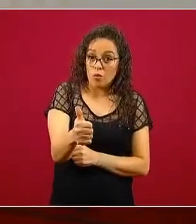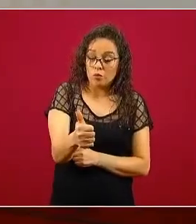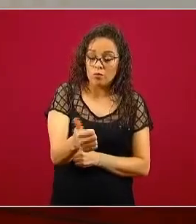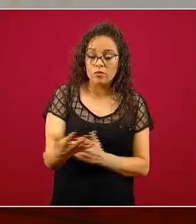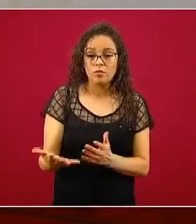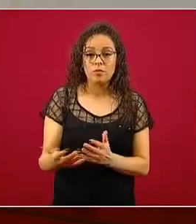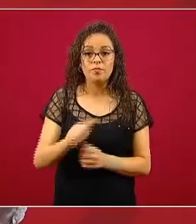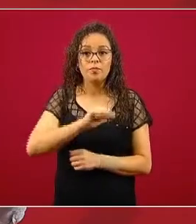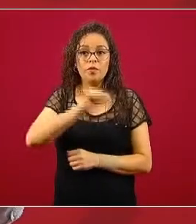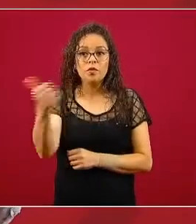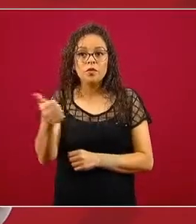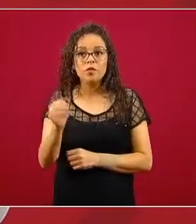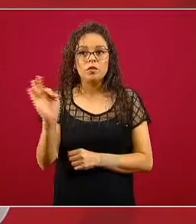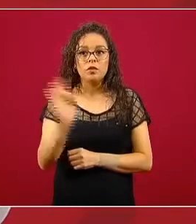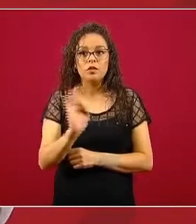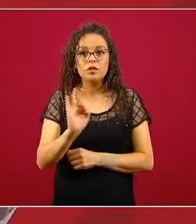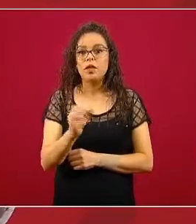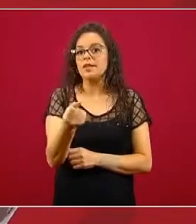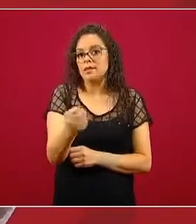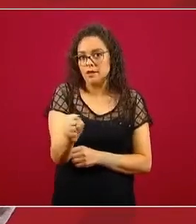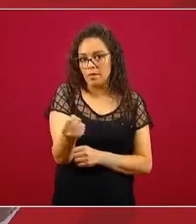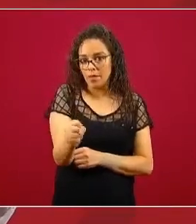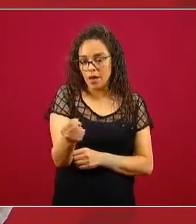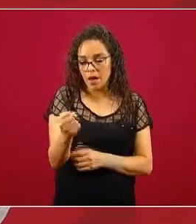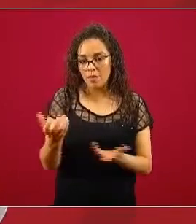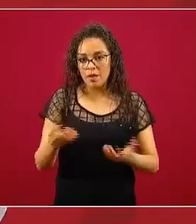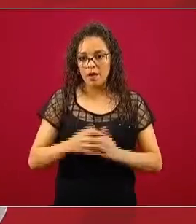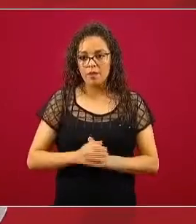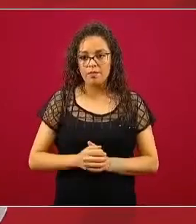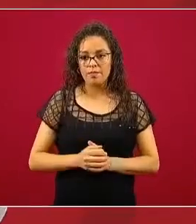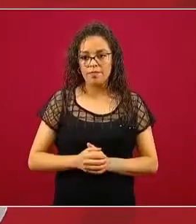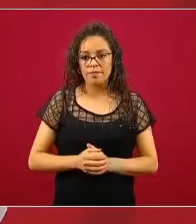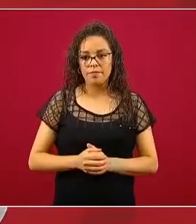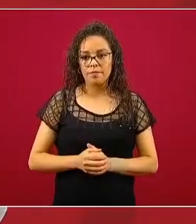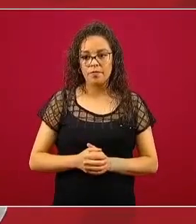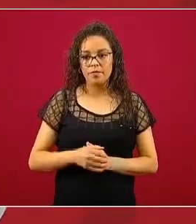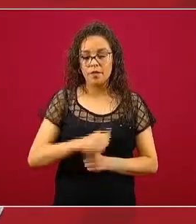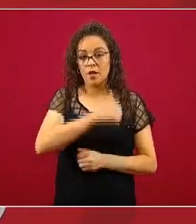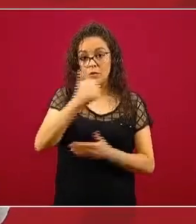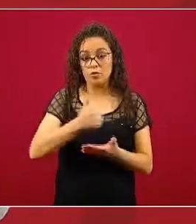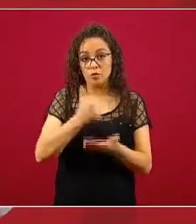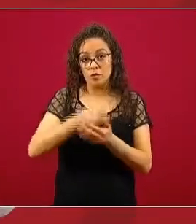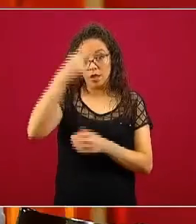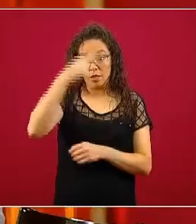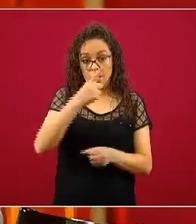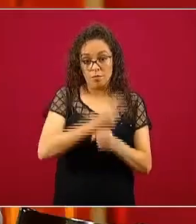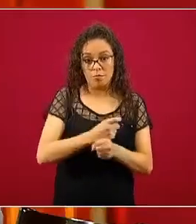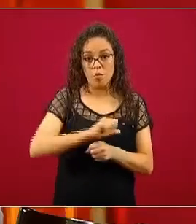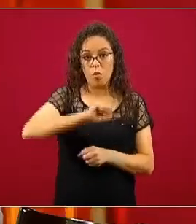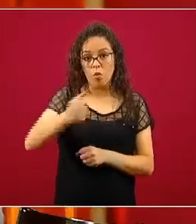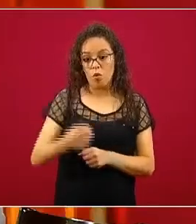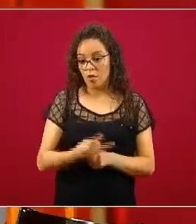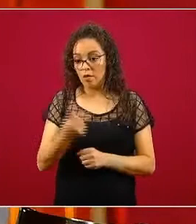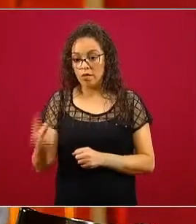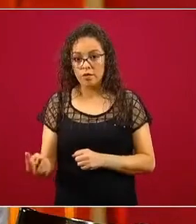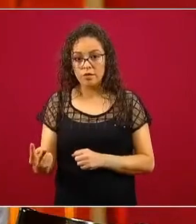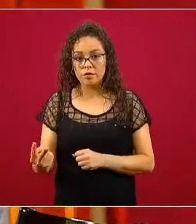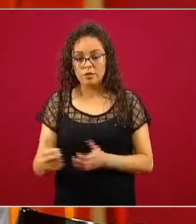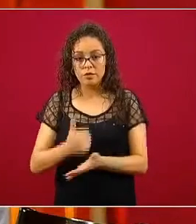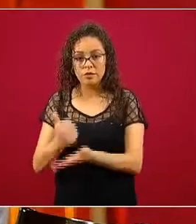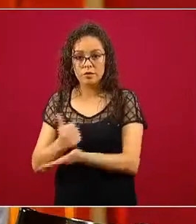hasta septiembre, sobre todo en las dos mayores ciudades después de la Ciudad de México, que todavía no tienen una